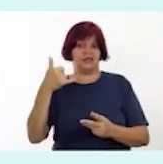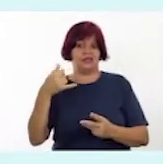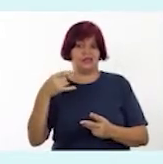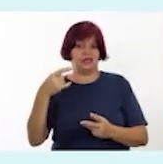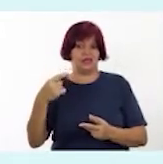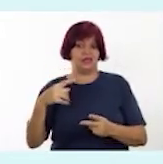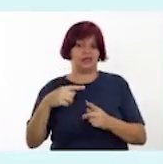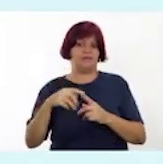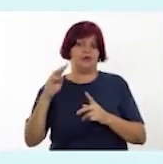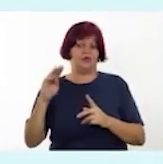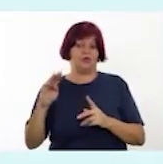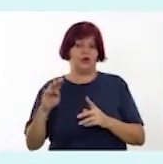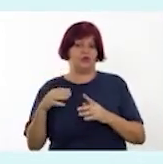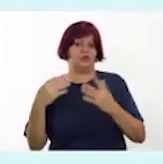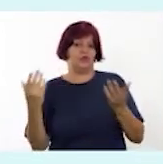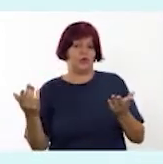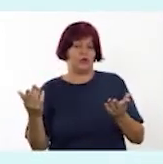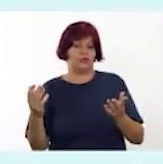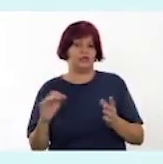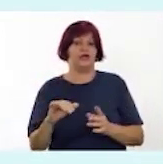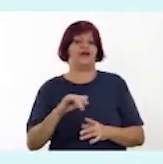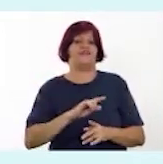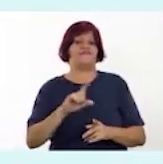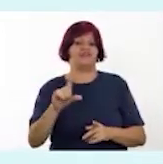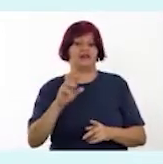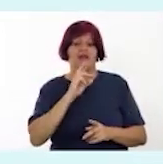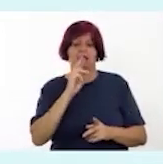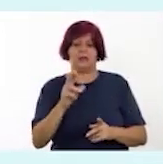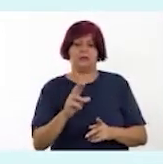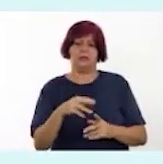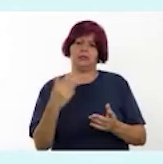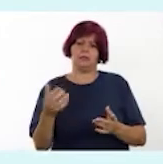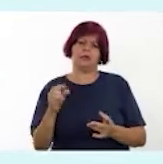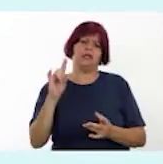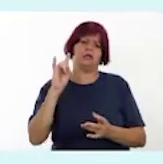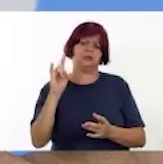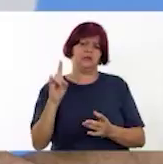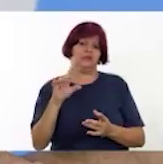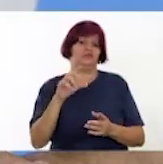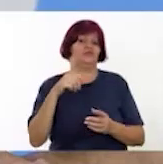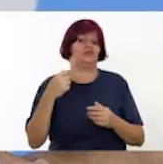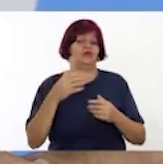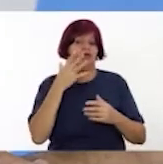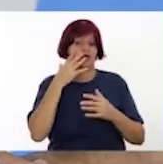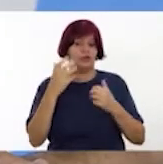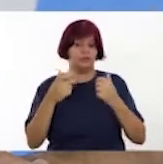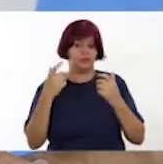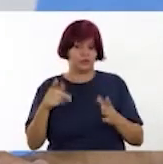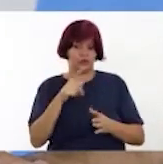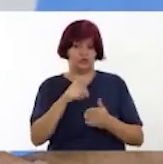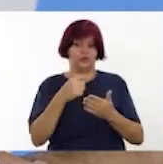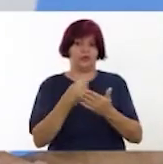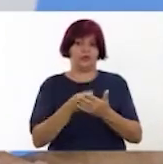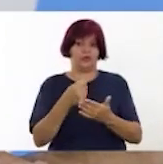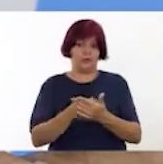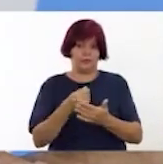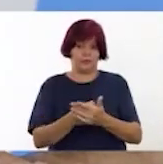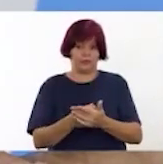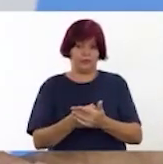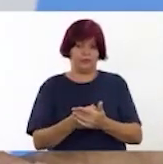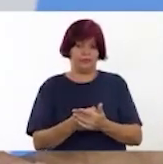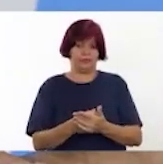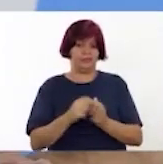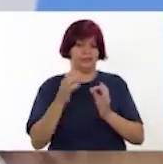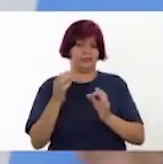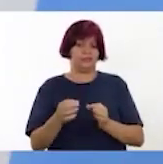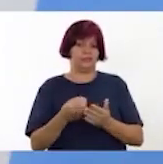9 es 2. O sea que es un aspecto esencial que el estudiante compruebe en las ecuaciones logarítmicas. No son las únicas.